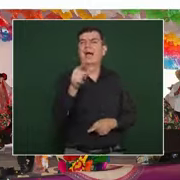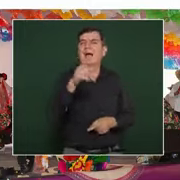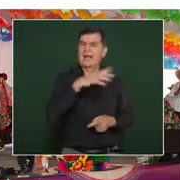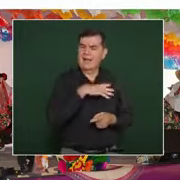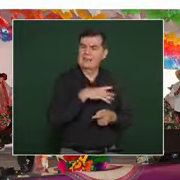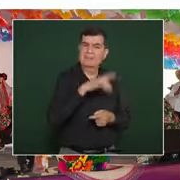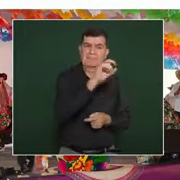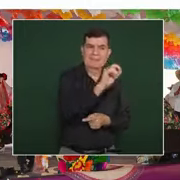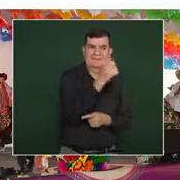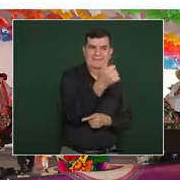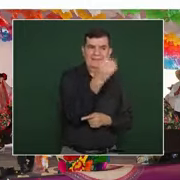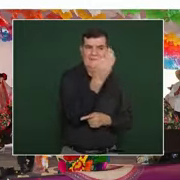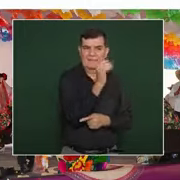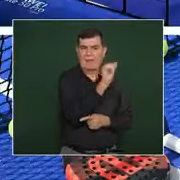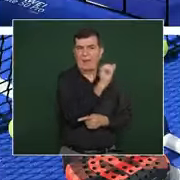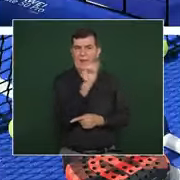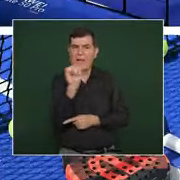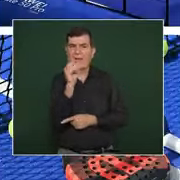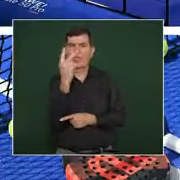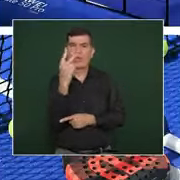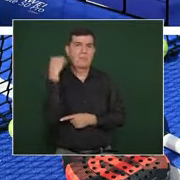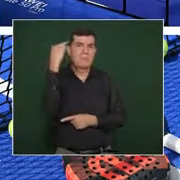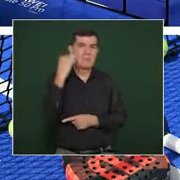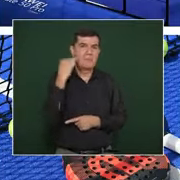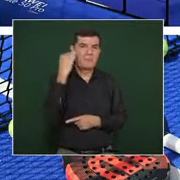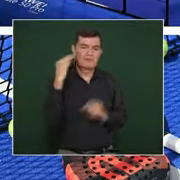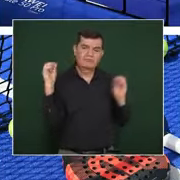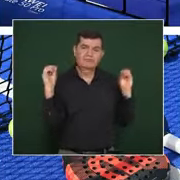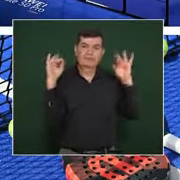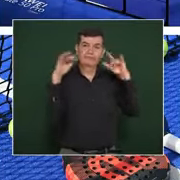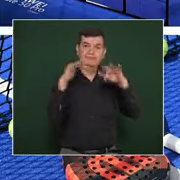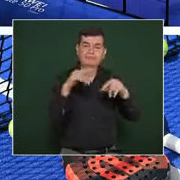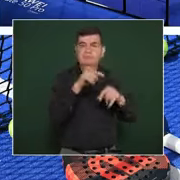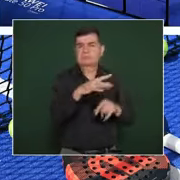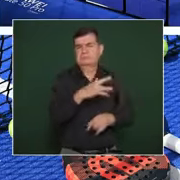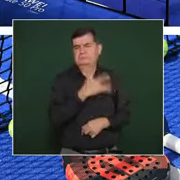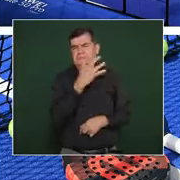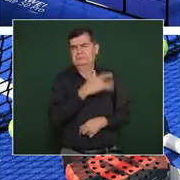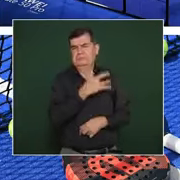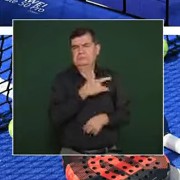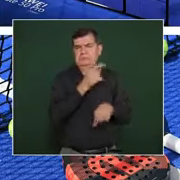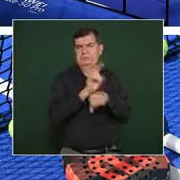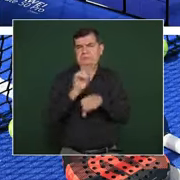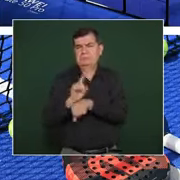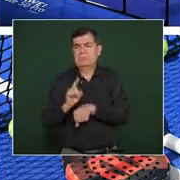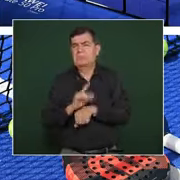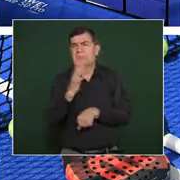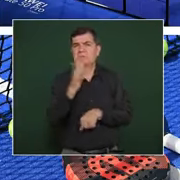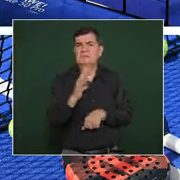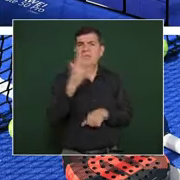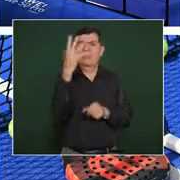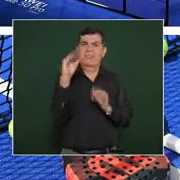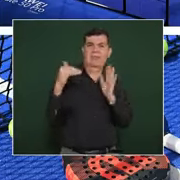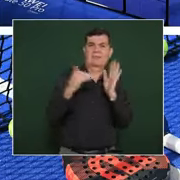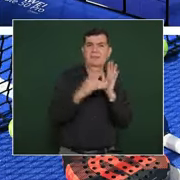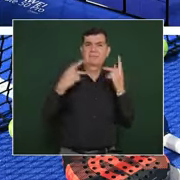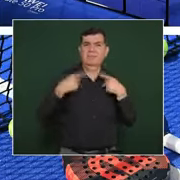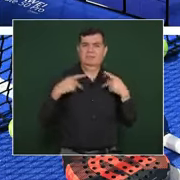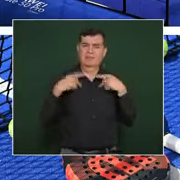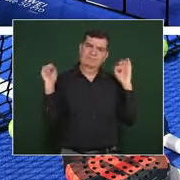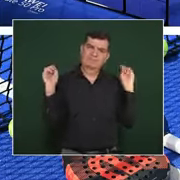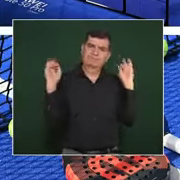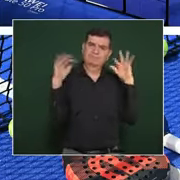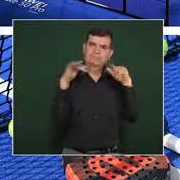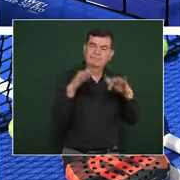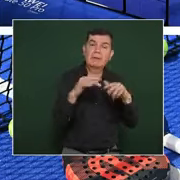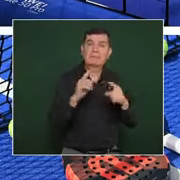del 26 de febrero al 2 de marzo, con una asistencia estimada diaria de más de 10,000 personas.